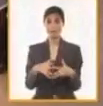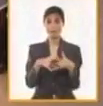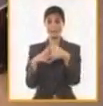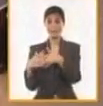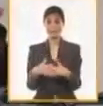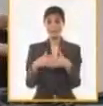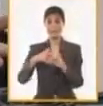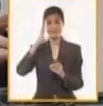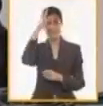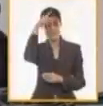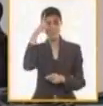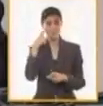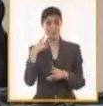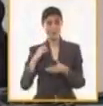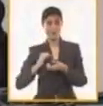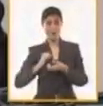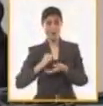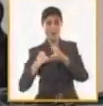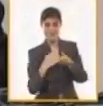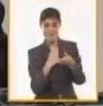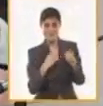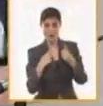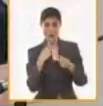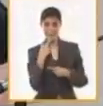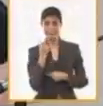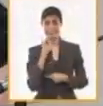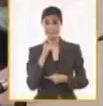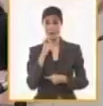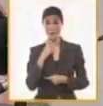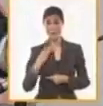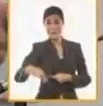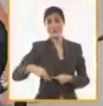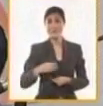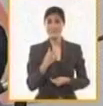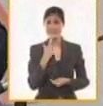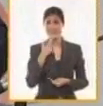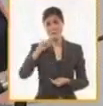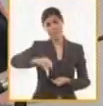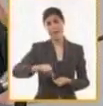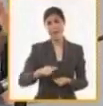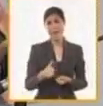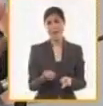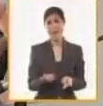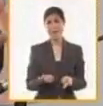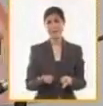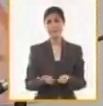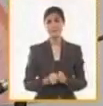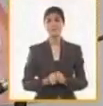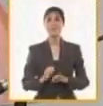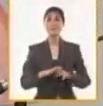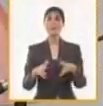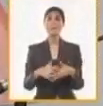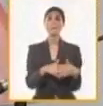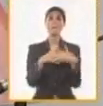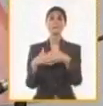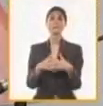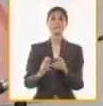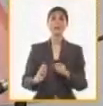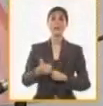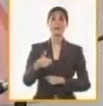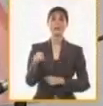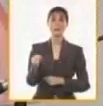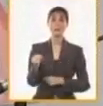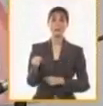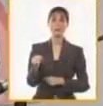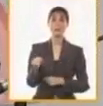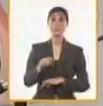pues entonces él reacciona. Obviamente no es una vocación de paz que tiene Trump, si lo menos que ha demostrado. Lo que pasa es que ya